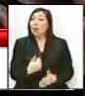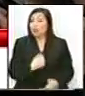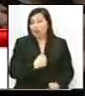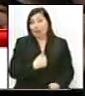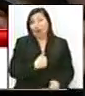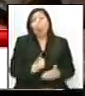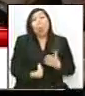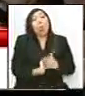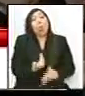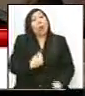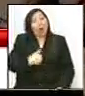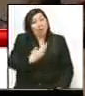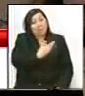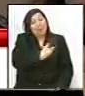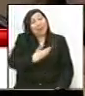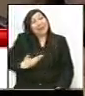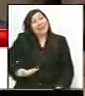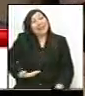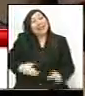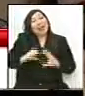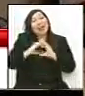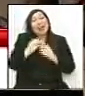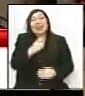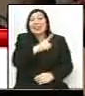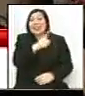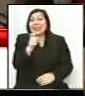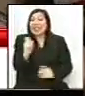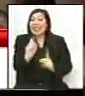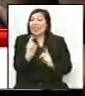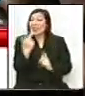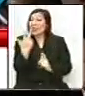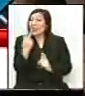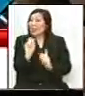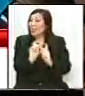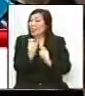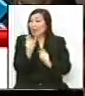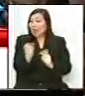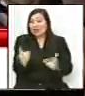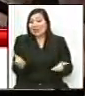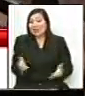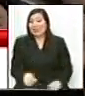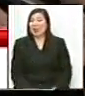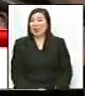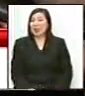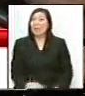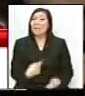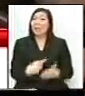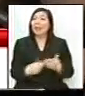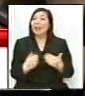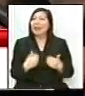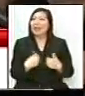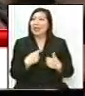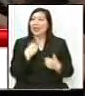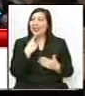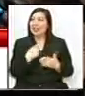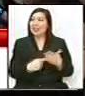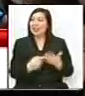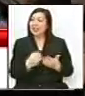nueva faceta. Ahora soy presidente de los 130 congresistas y obviamente mis decisiones tienen que ser